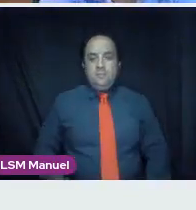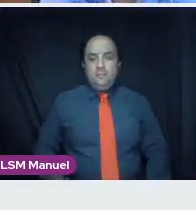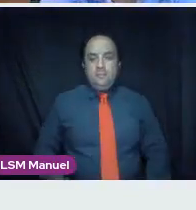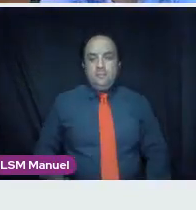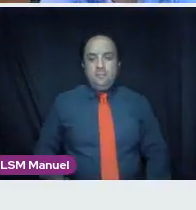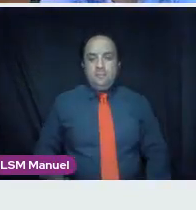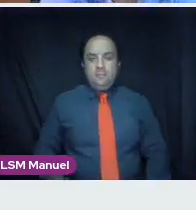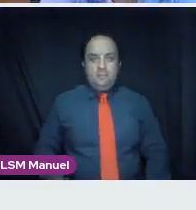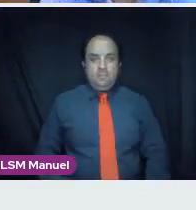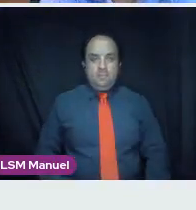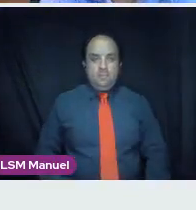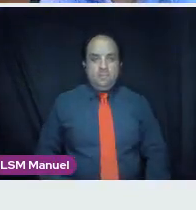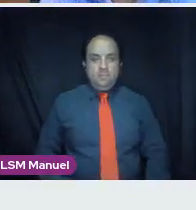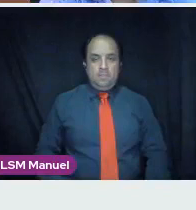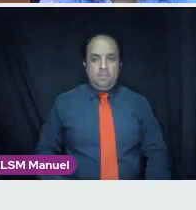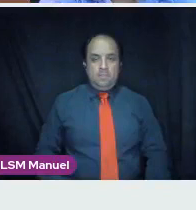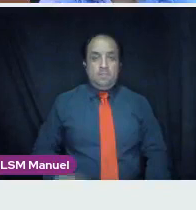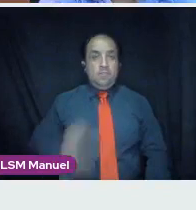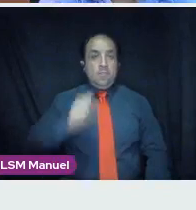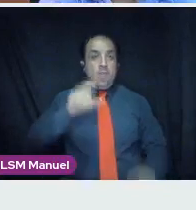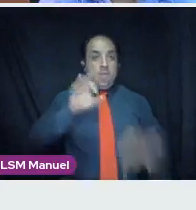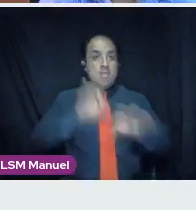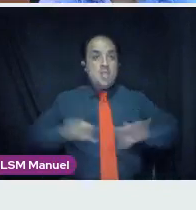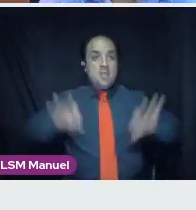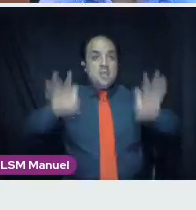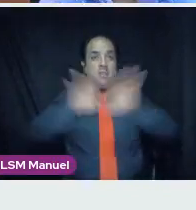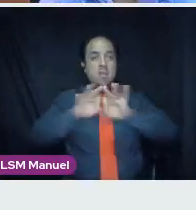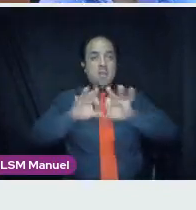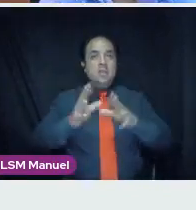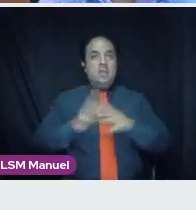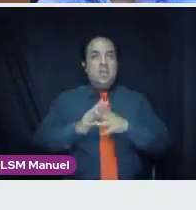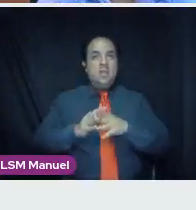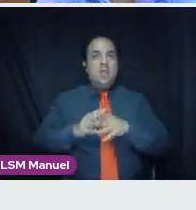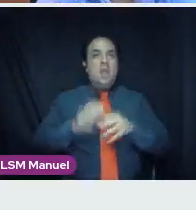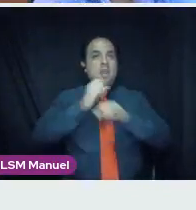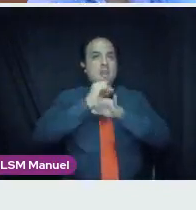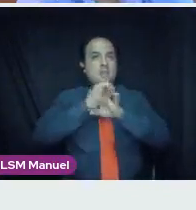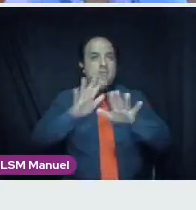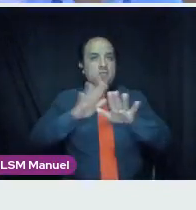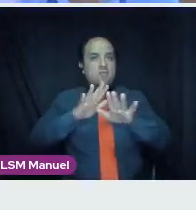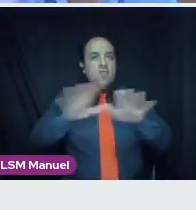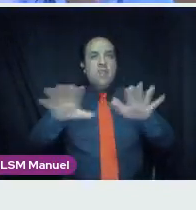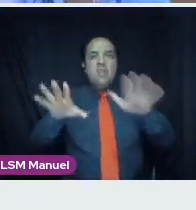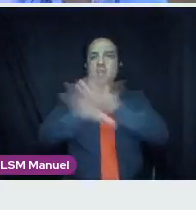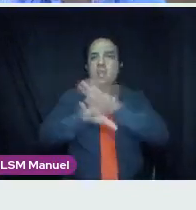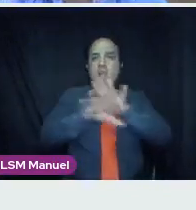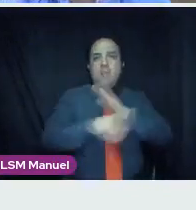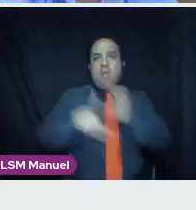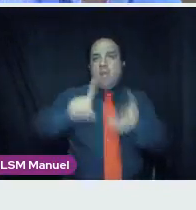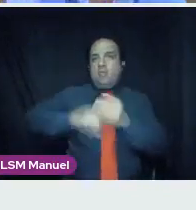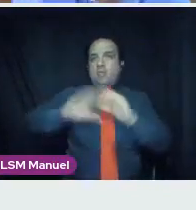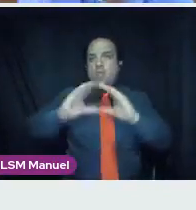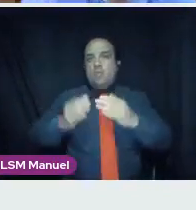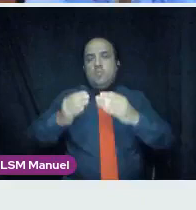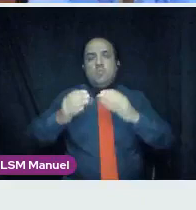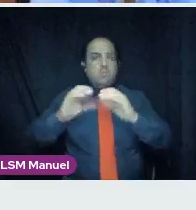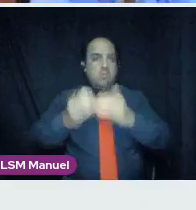también es importante para la promoción de cambios en la comunidad. Se busca algo que marcaban las